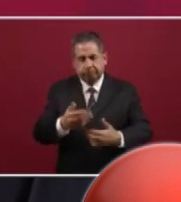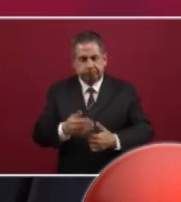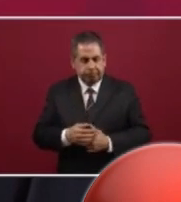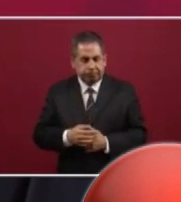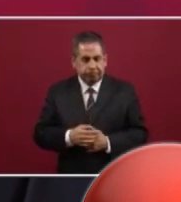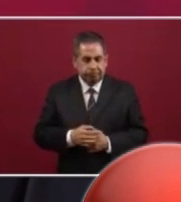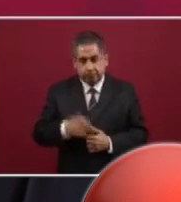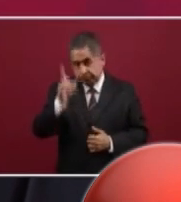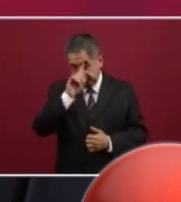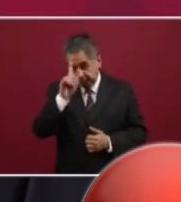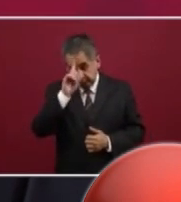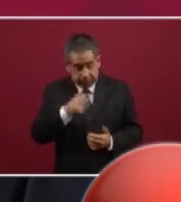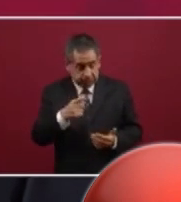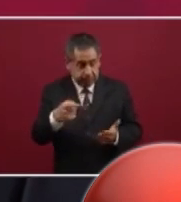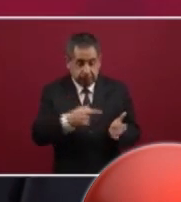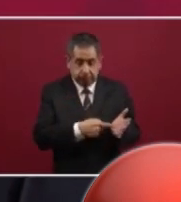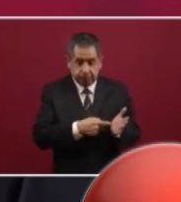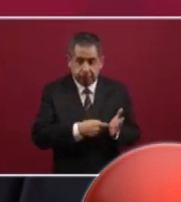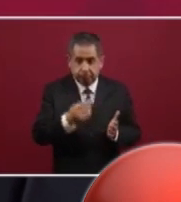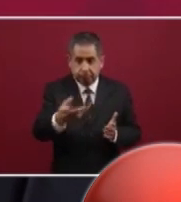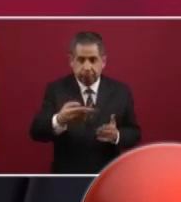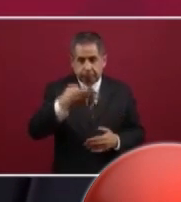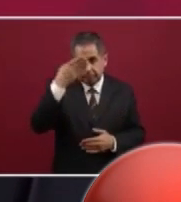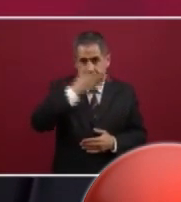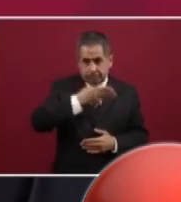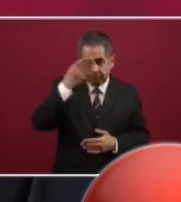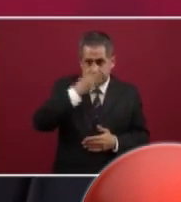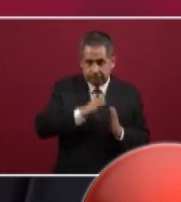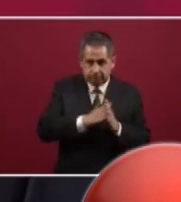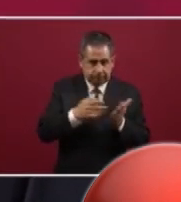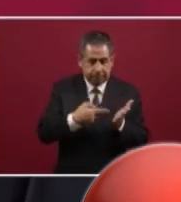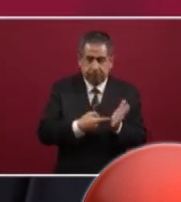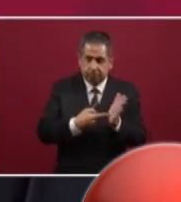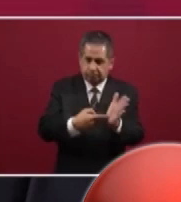remito a la Biblia,